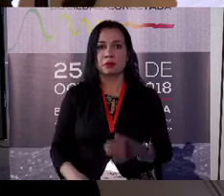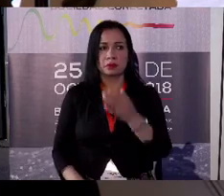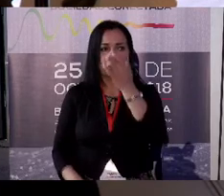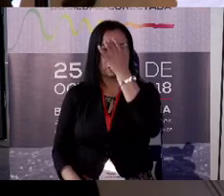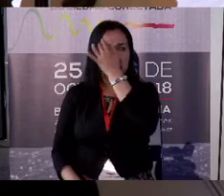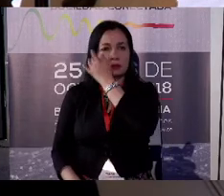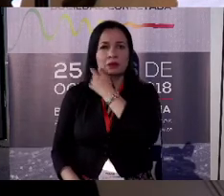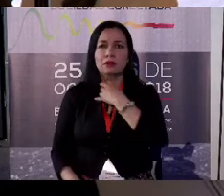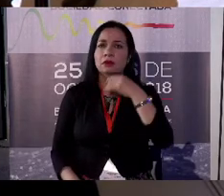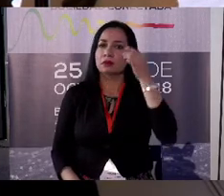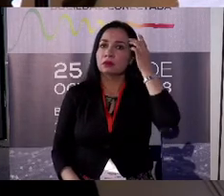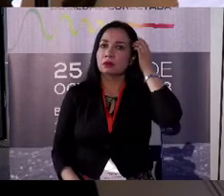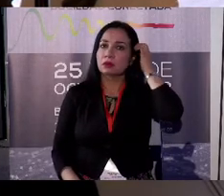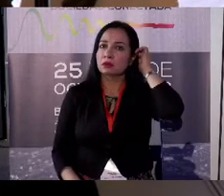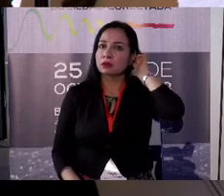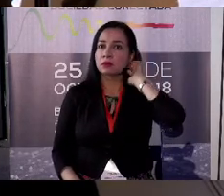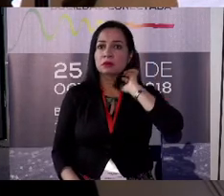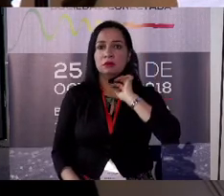ustedes como vendor,